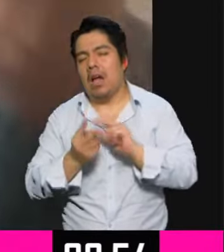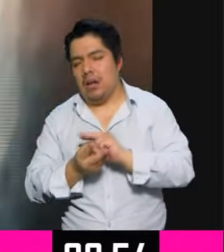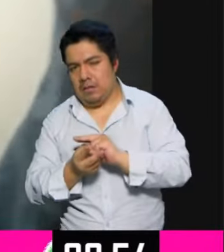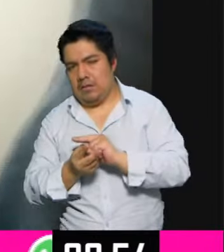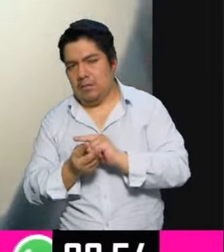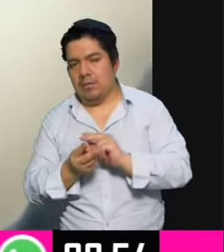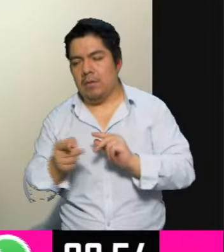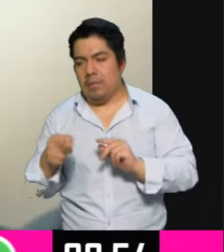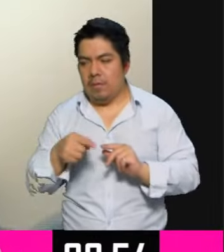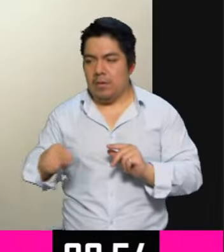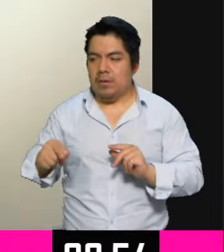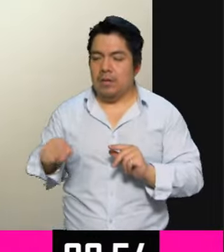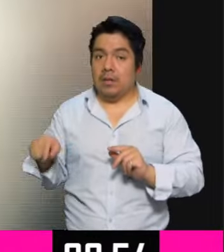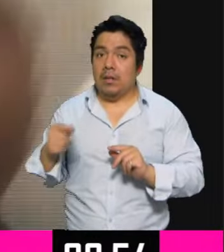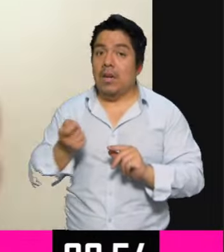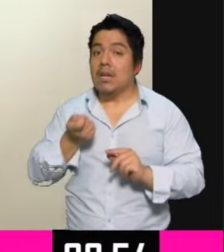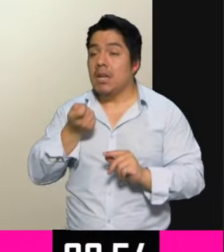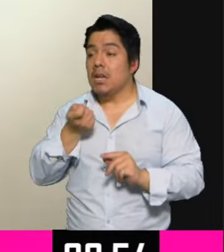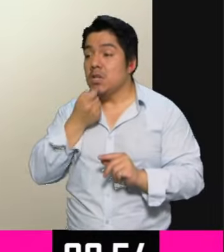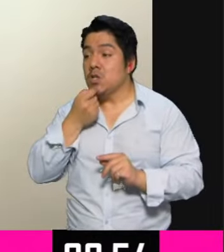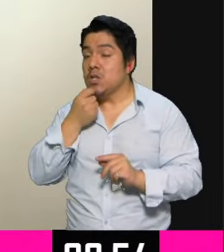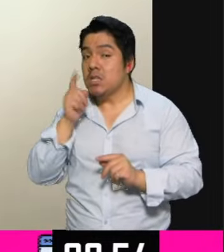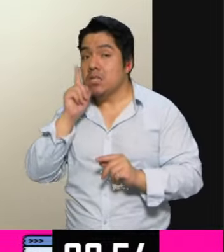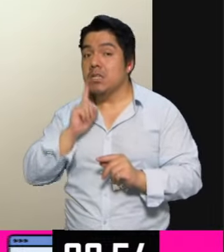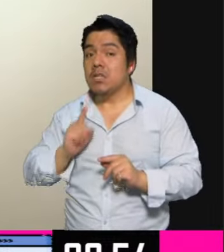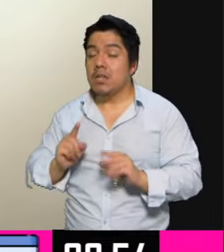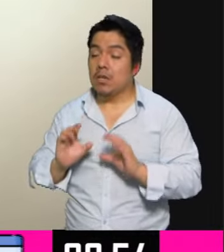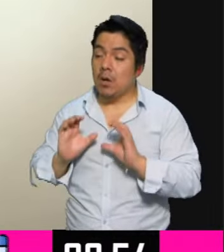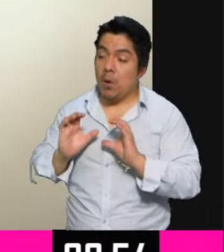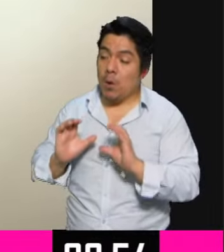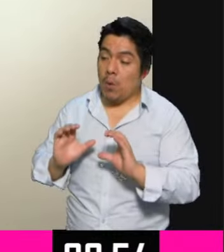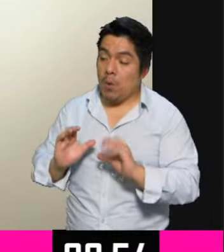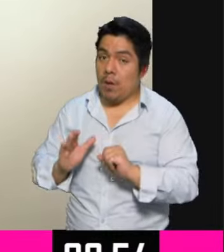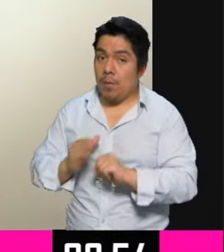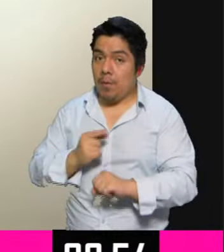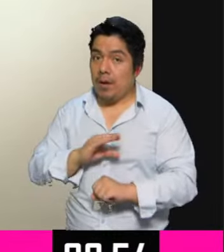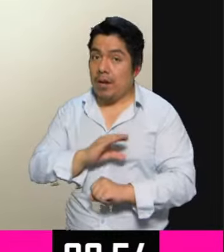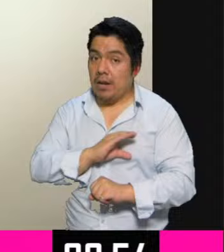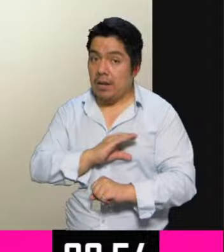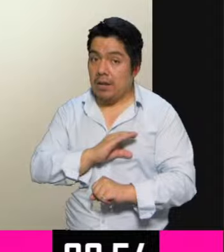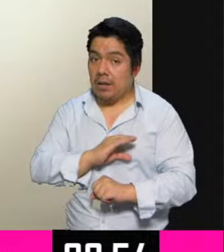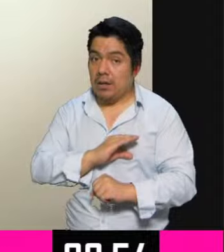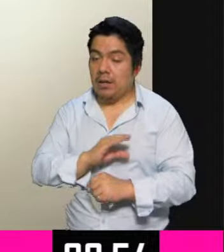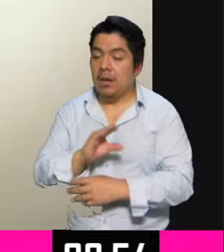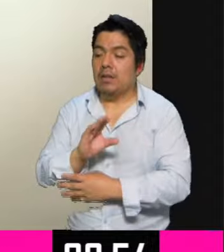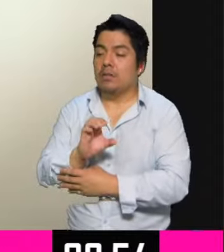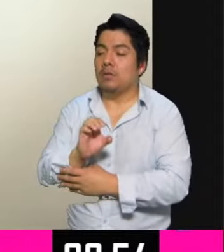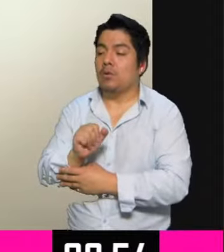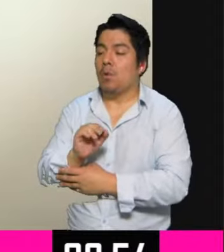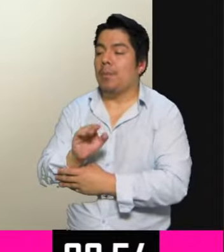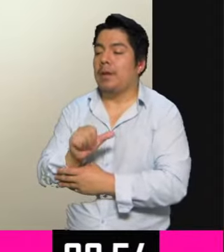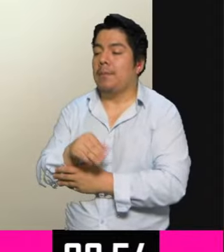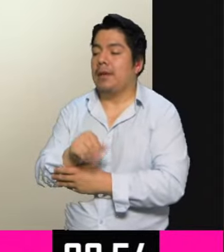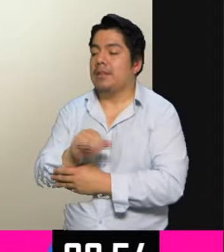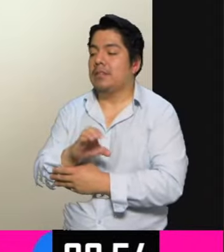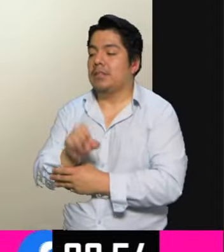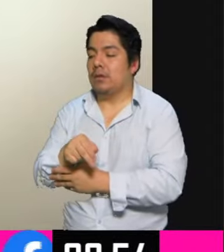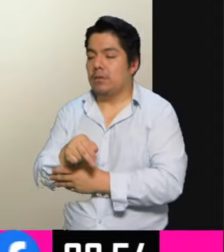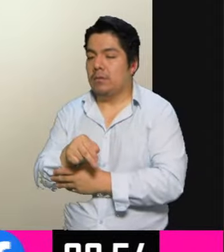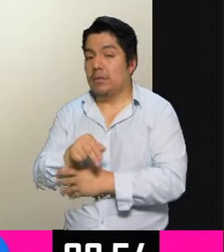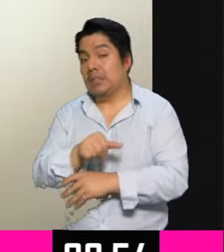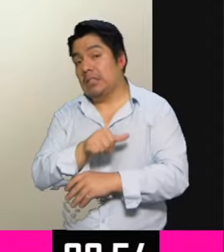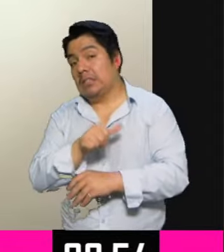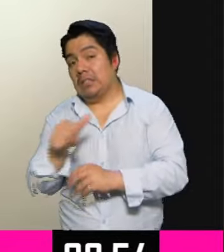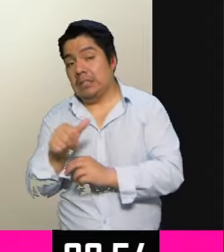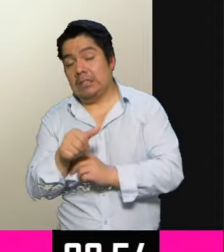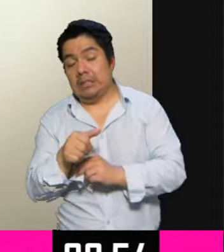el cariño por cuidar a alguien que lo necesita pero este mecanismo que se llama sublimación en psicología es muy sofisticado y no todo